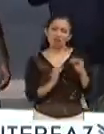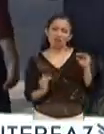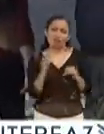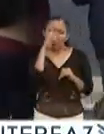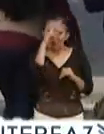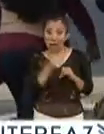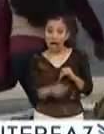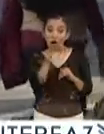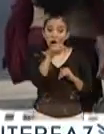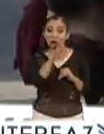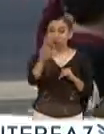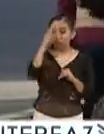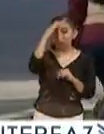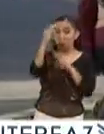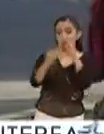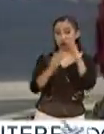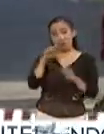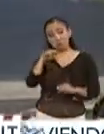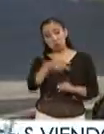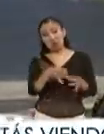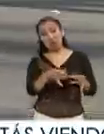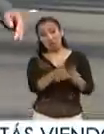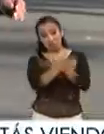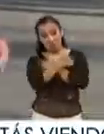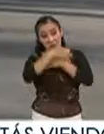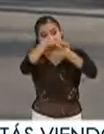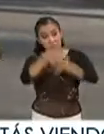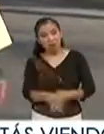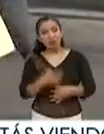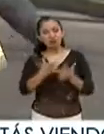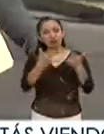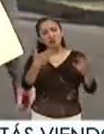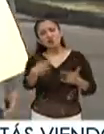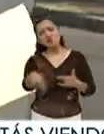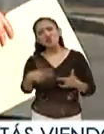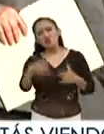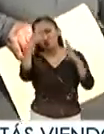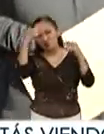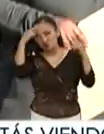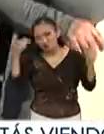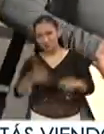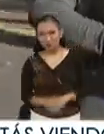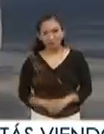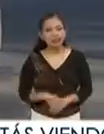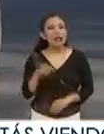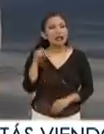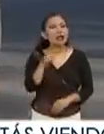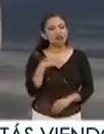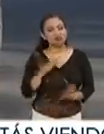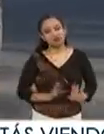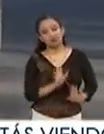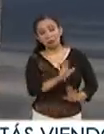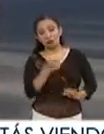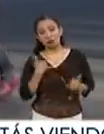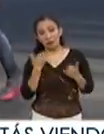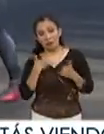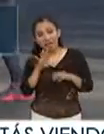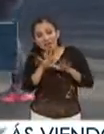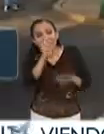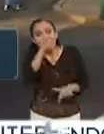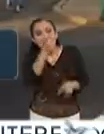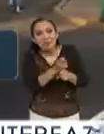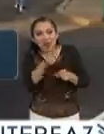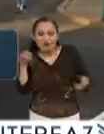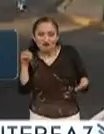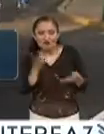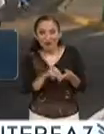país, y reconocida a nivel mundial por su calidad educativa y la trayectoria de sus egresados. Características por las que muchos jóvenes la escogieron como